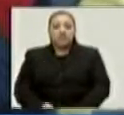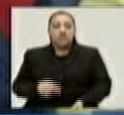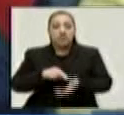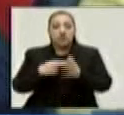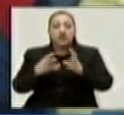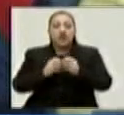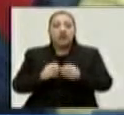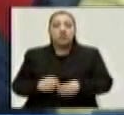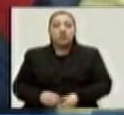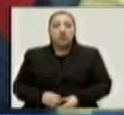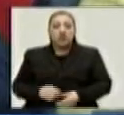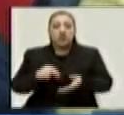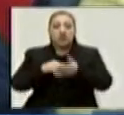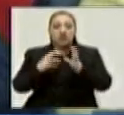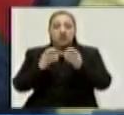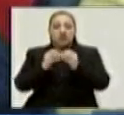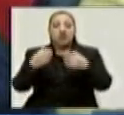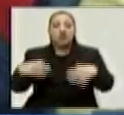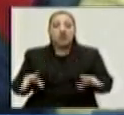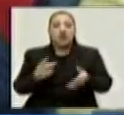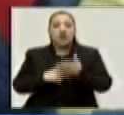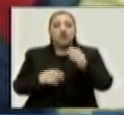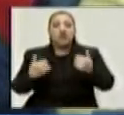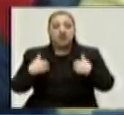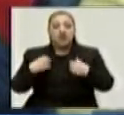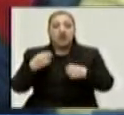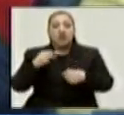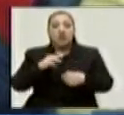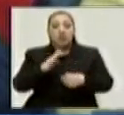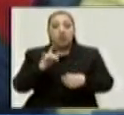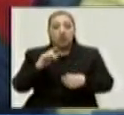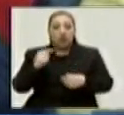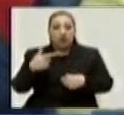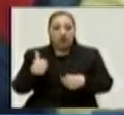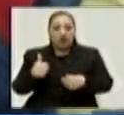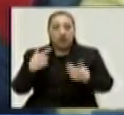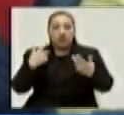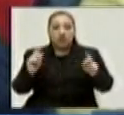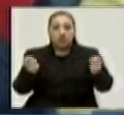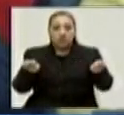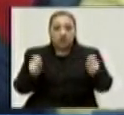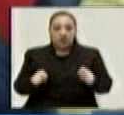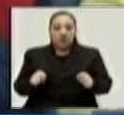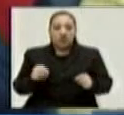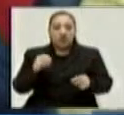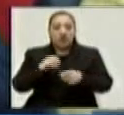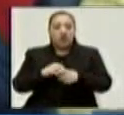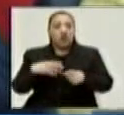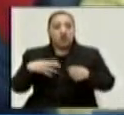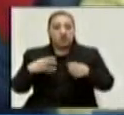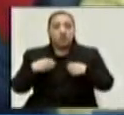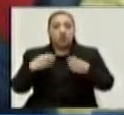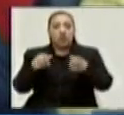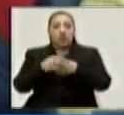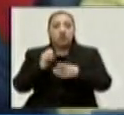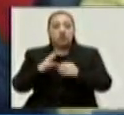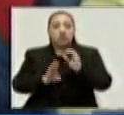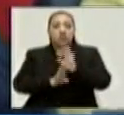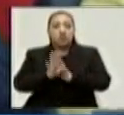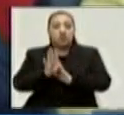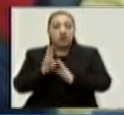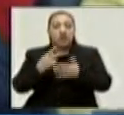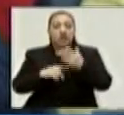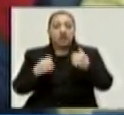del 2007, es considerada ilegal debido a que el señor Manuel Burga se encontraba suspendido e inhabilitado por el Consejo Superior de